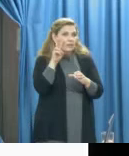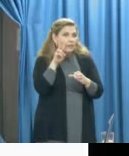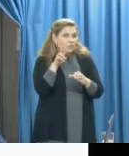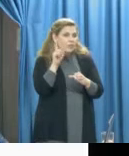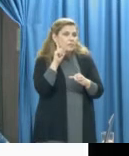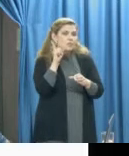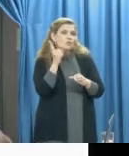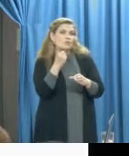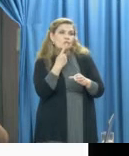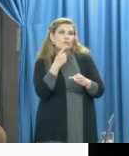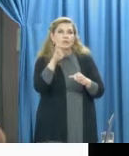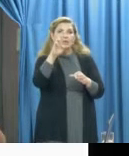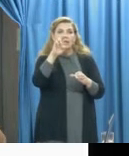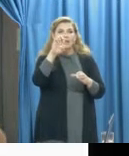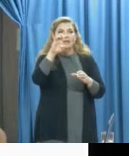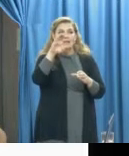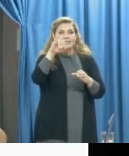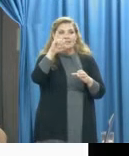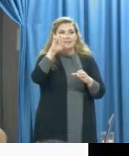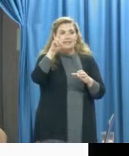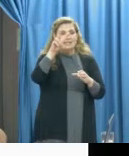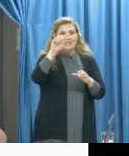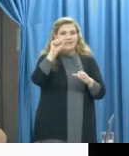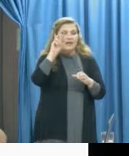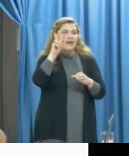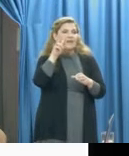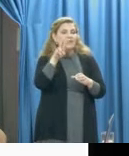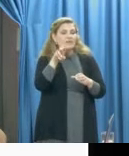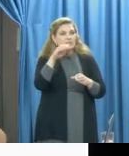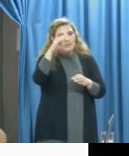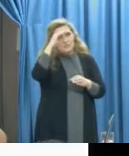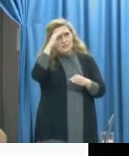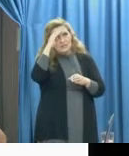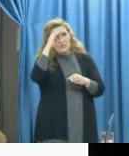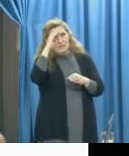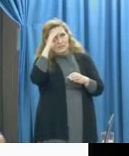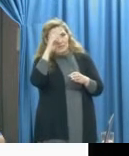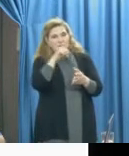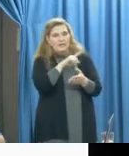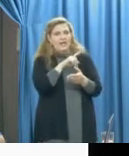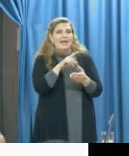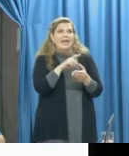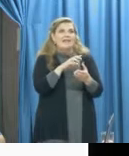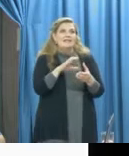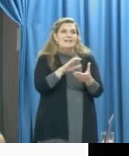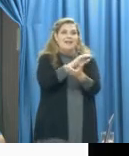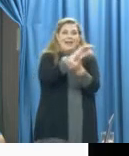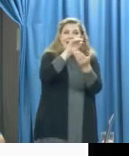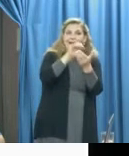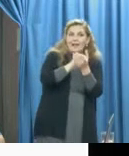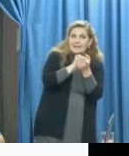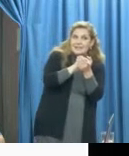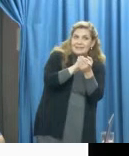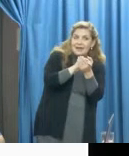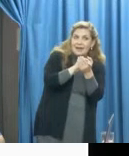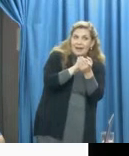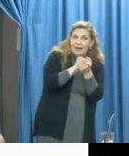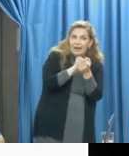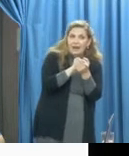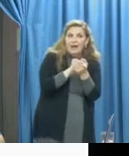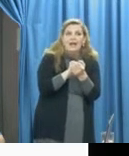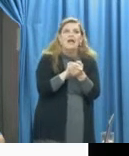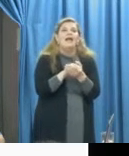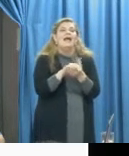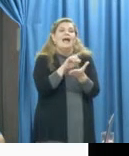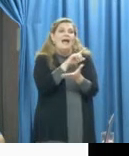la sordera recesiva, estamos pensando en endogamia y consanguinidad,